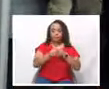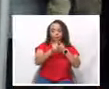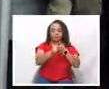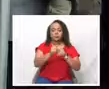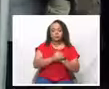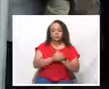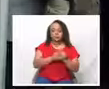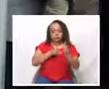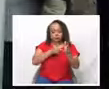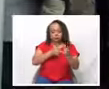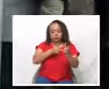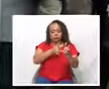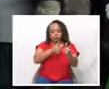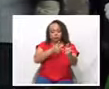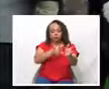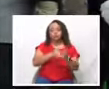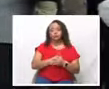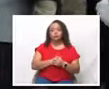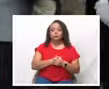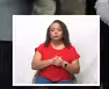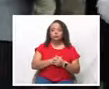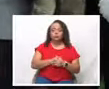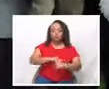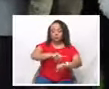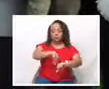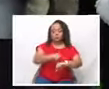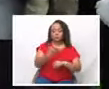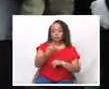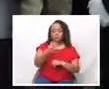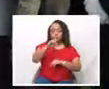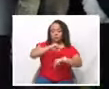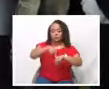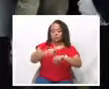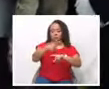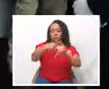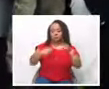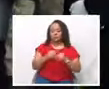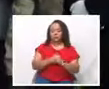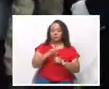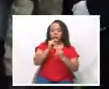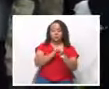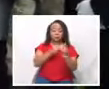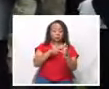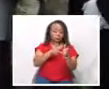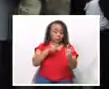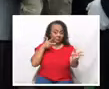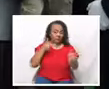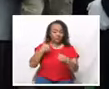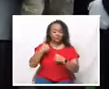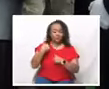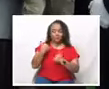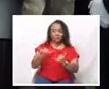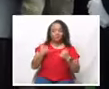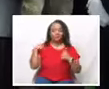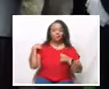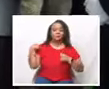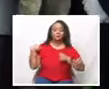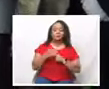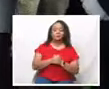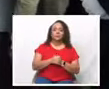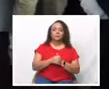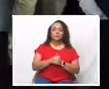la caravana, que tardará más o menos hora y media, y con las presas que estamos teniendo, José, el día de hoy